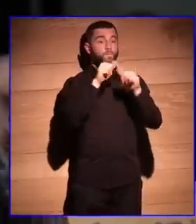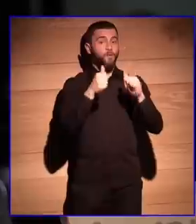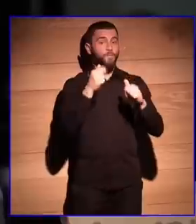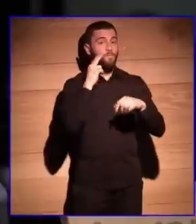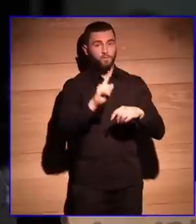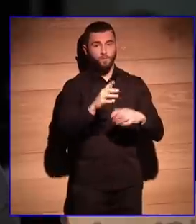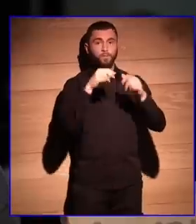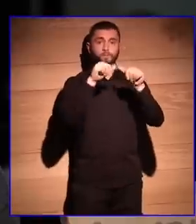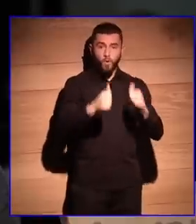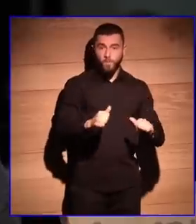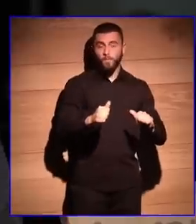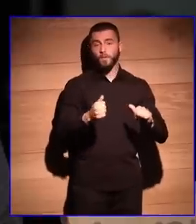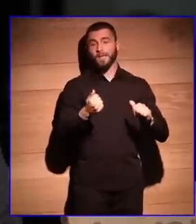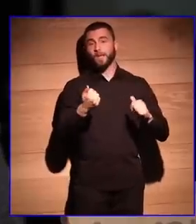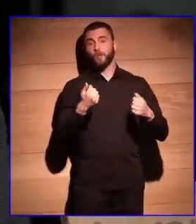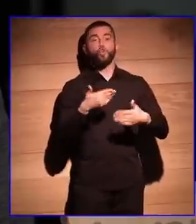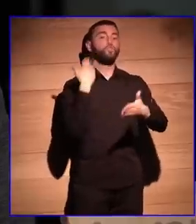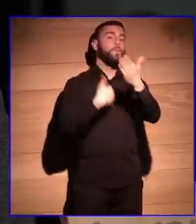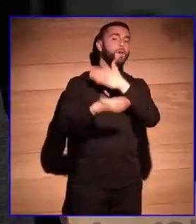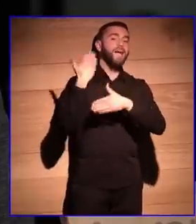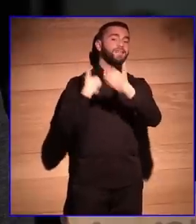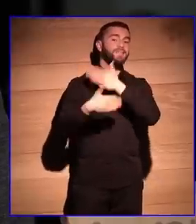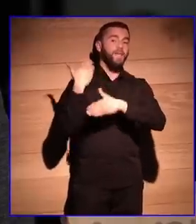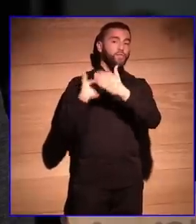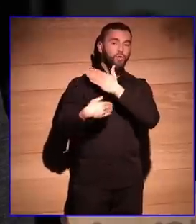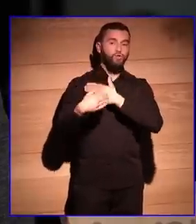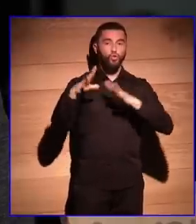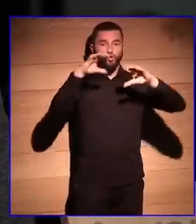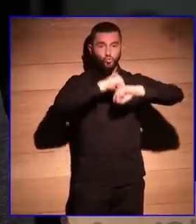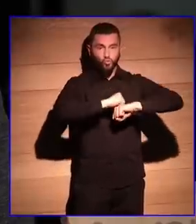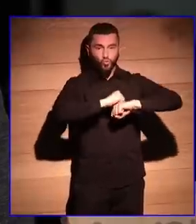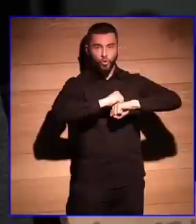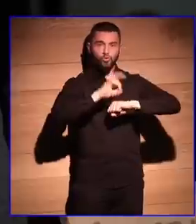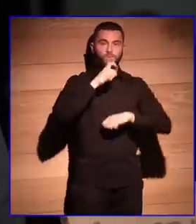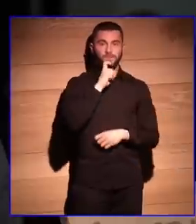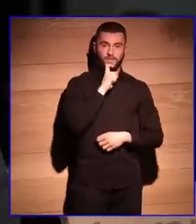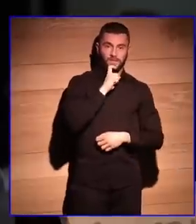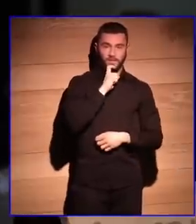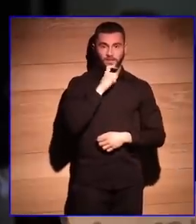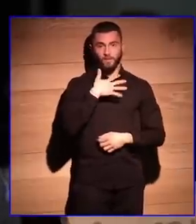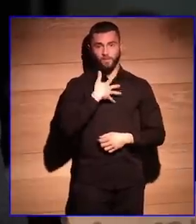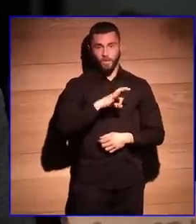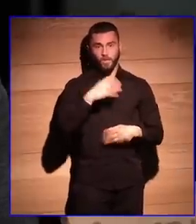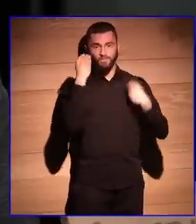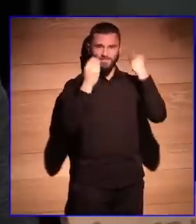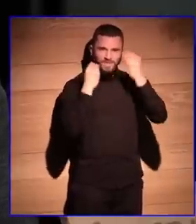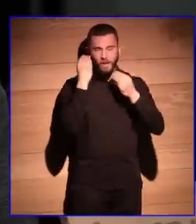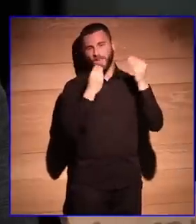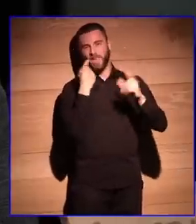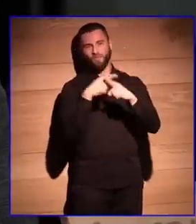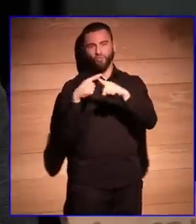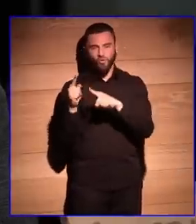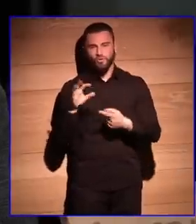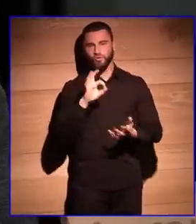Del mismo modo, los pasados oscuros o conflictivos pueden ser racionalizaciones